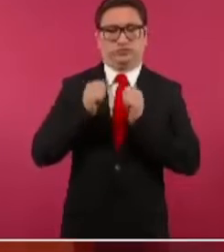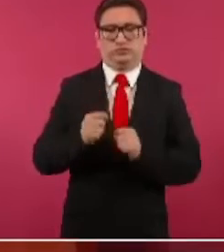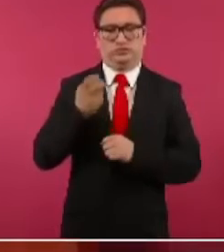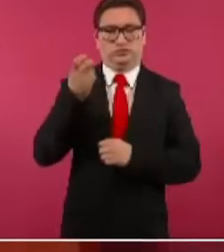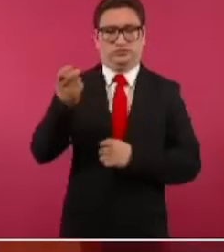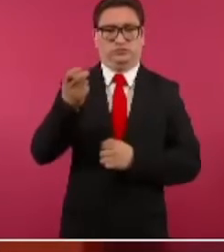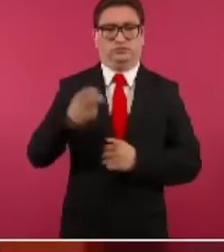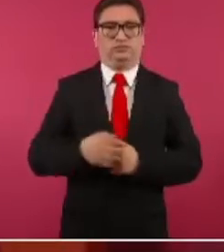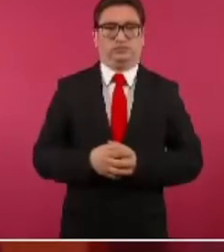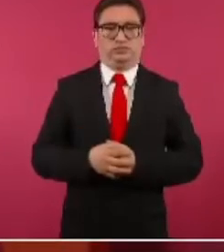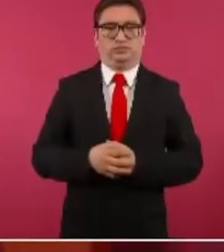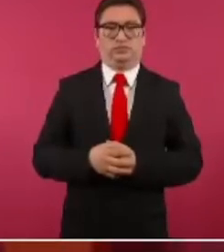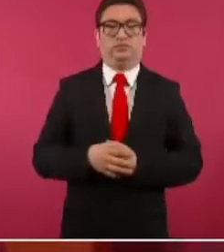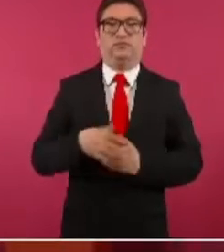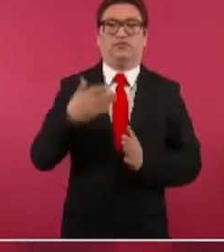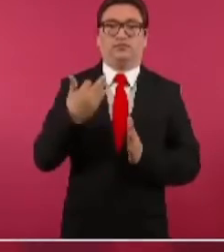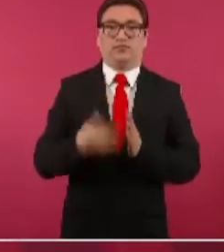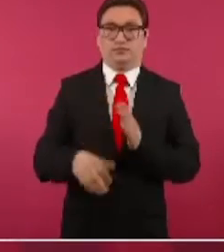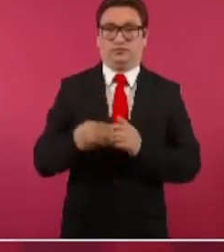Entonces quedan 3,